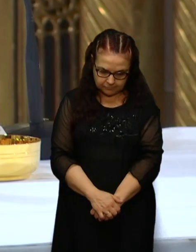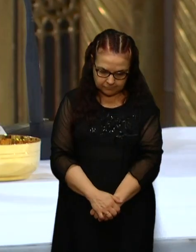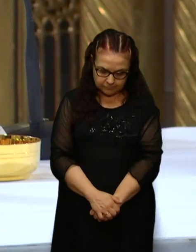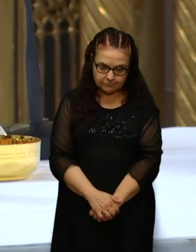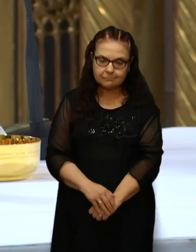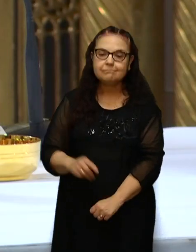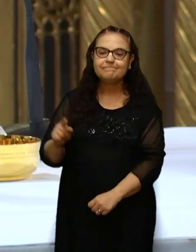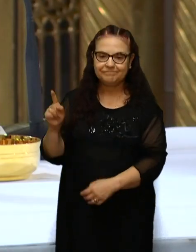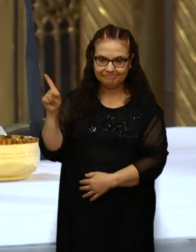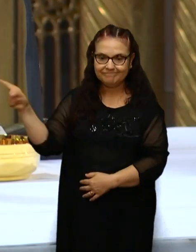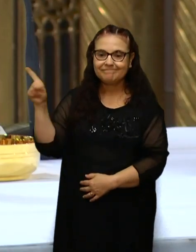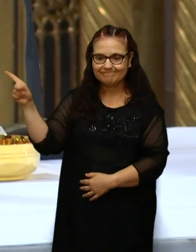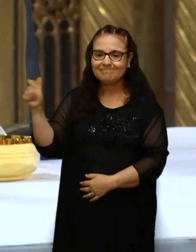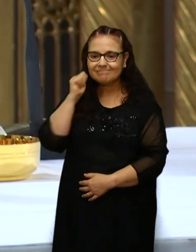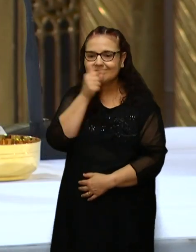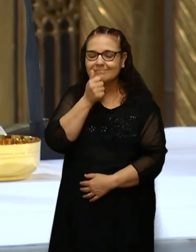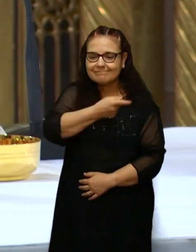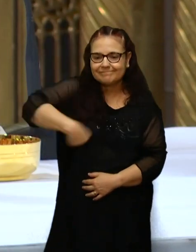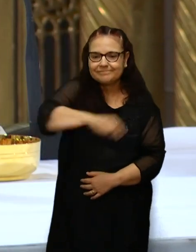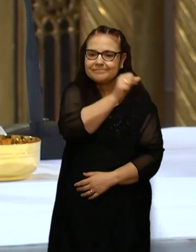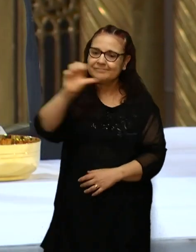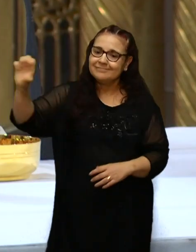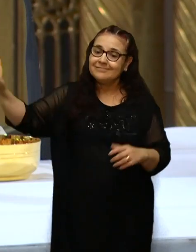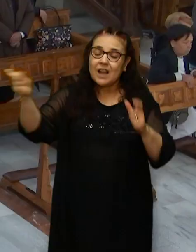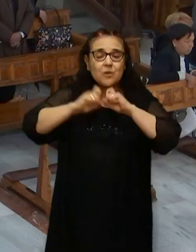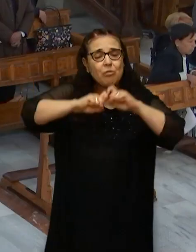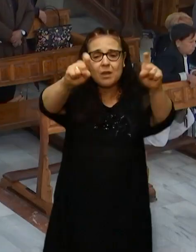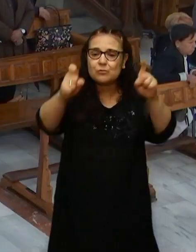Y este es el sacramento de nuestra fe.